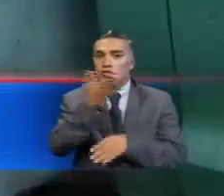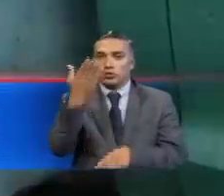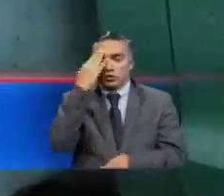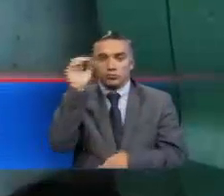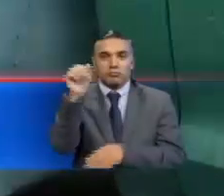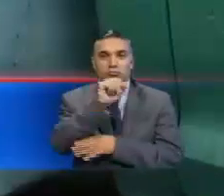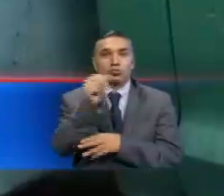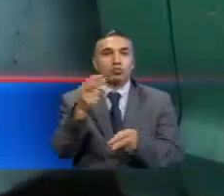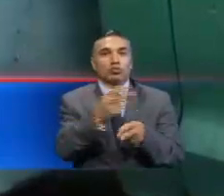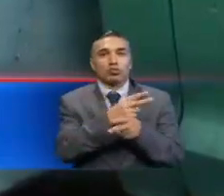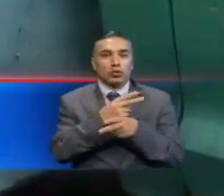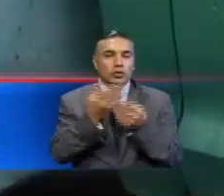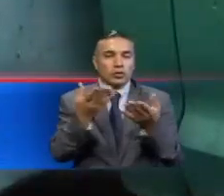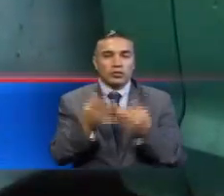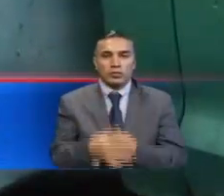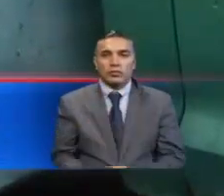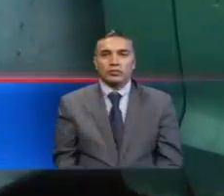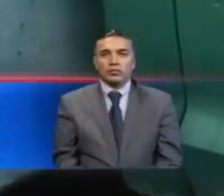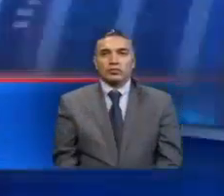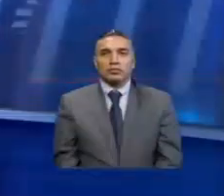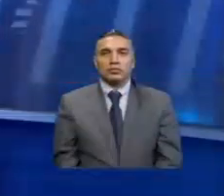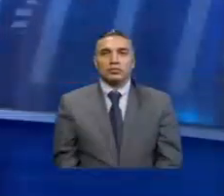volante. Lucero Llanos, TC Televisión.